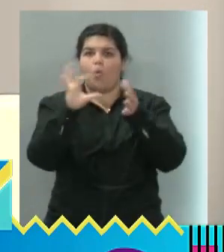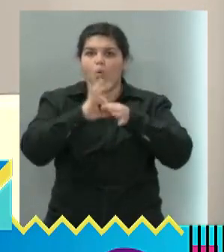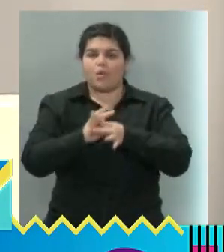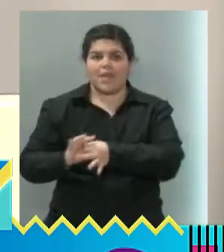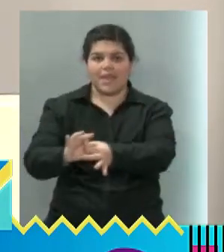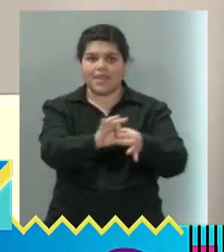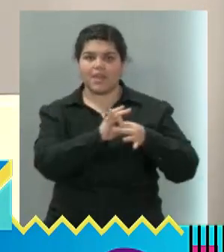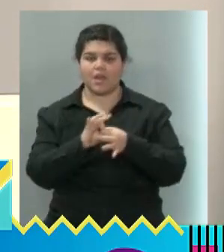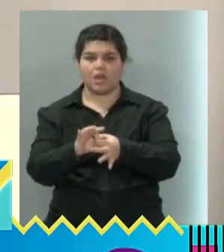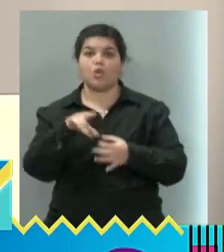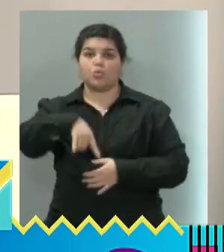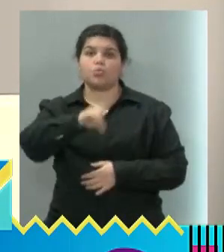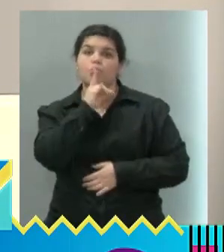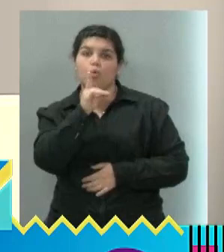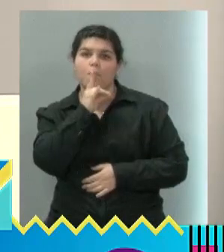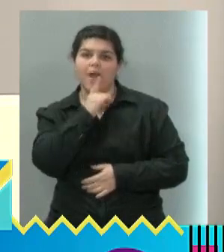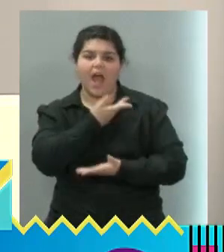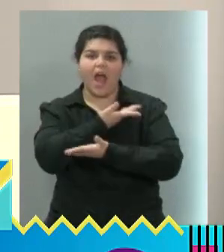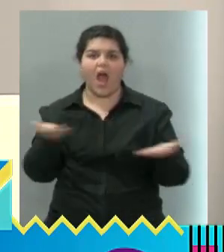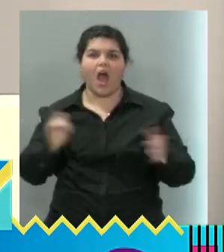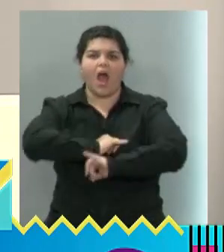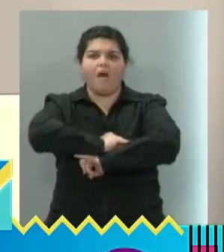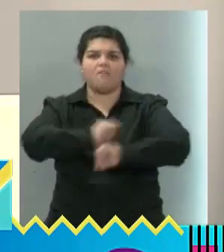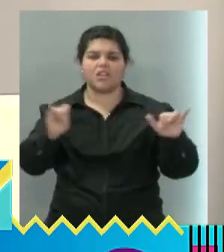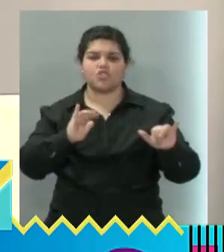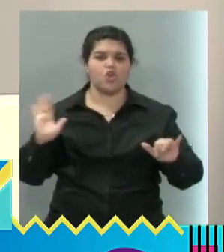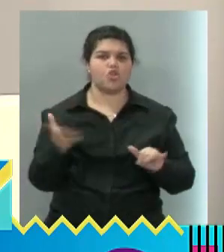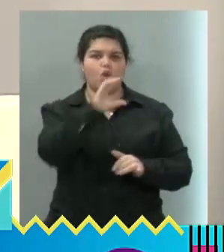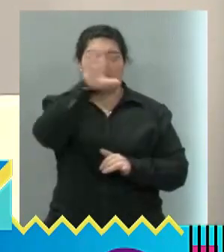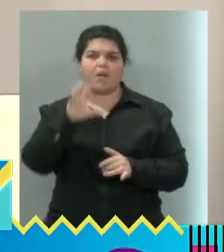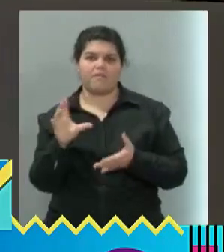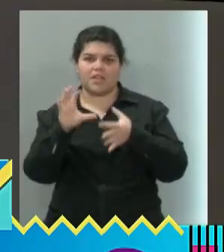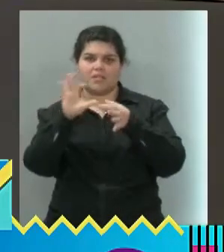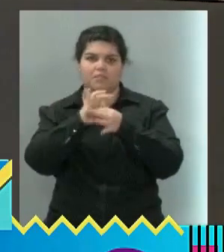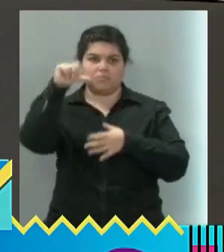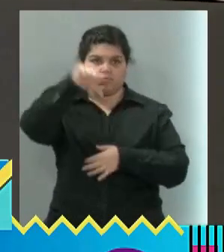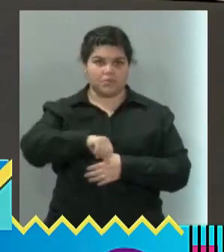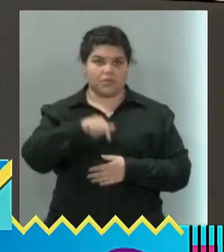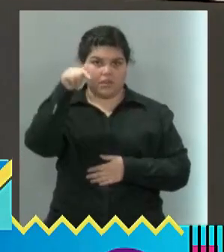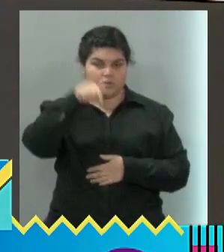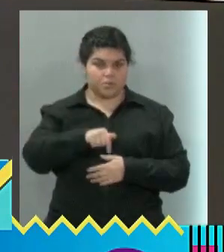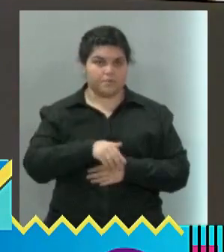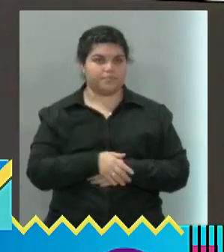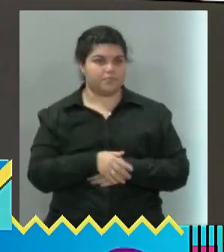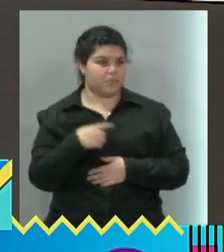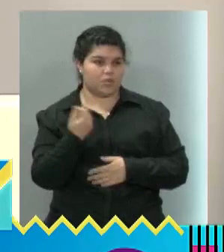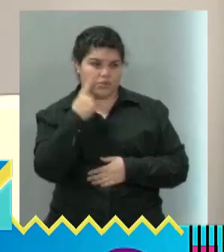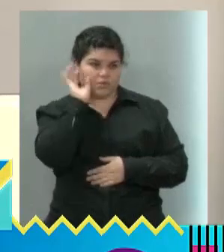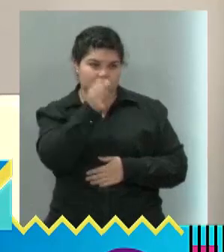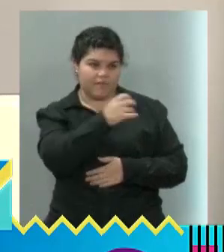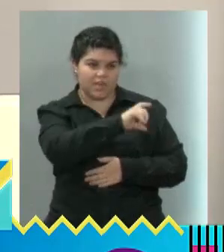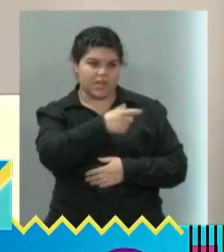para todas las Provincias Unidas de Sudamérica. Claro, que nosotros de alguna forma lo hemos estudiado como el Río de la Plata. Claro,